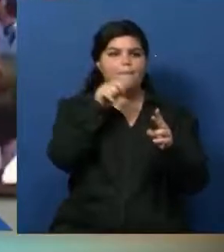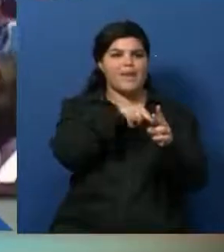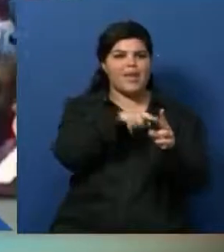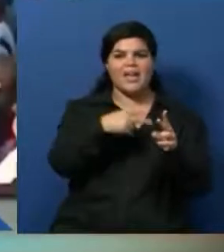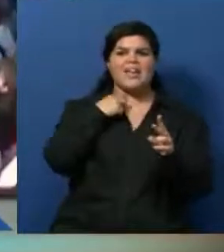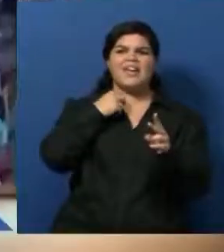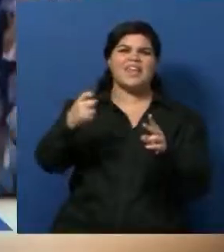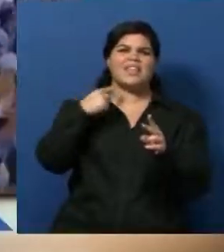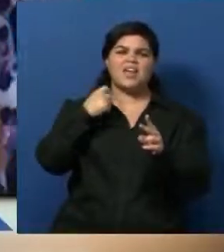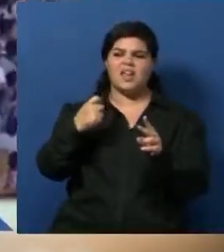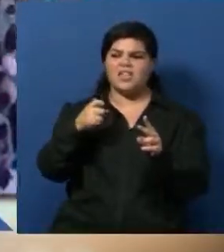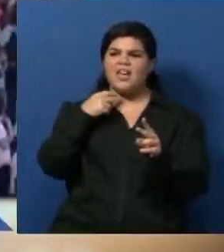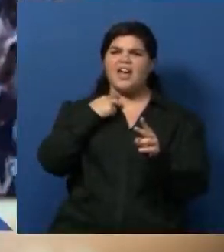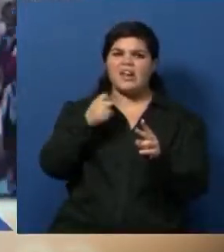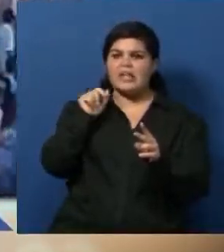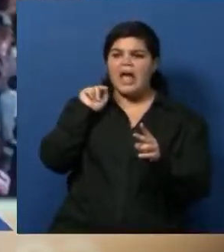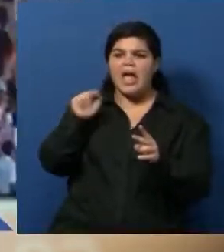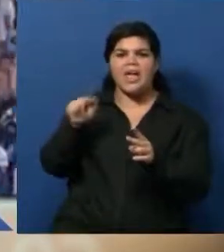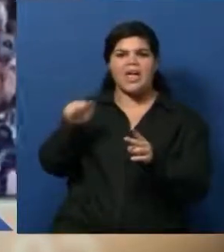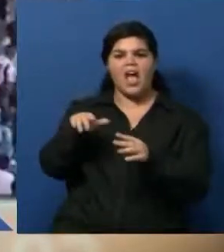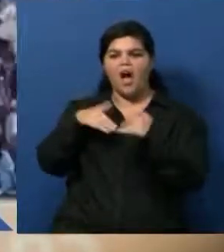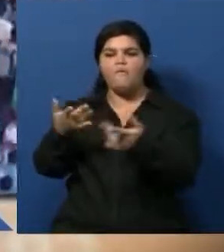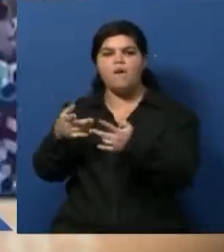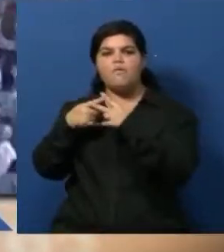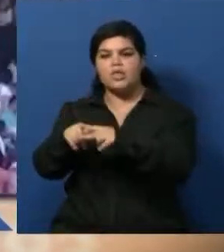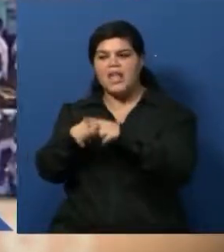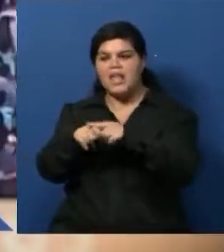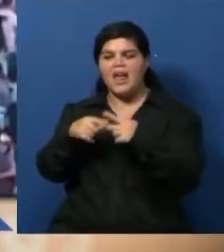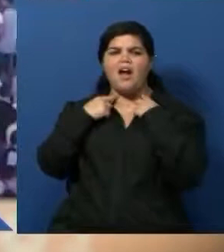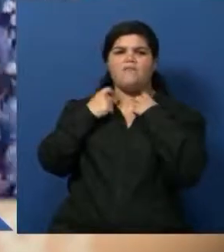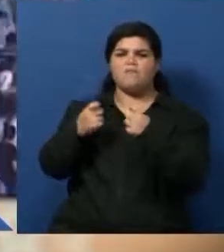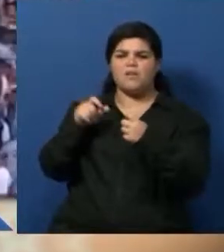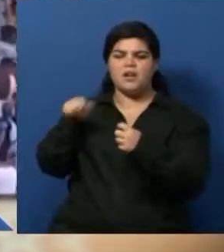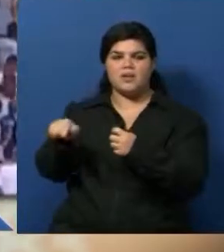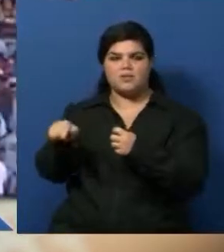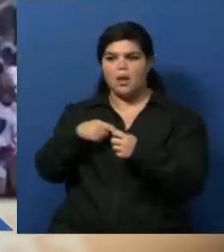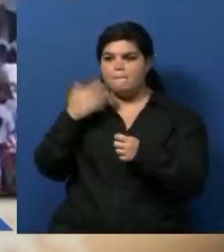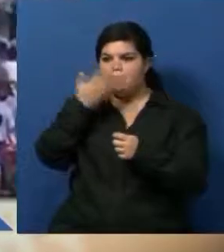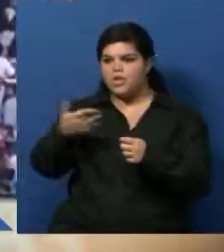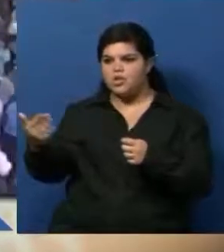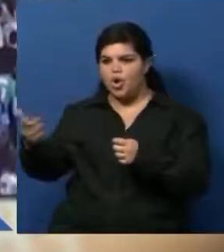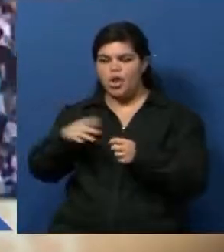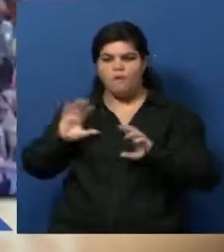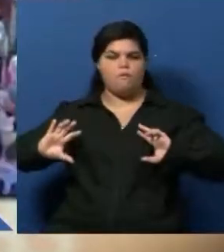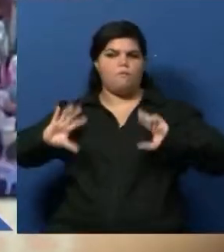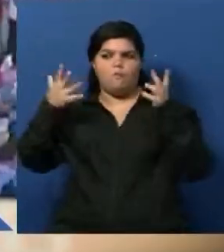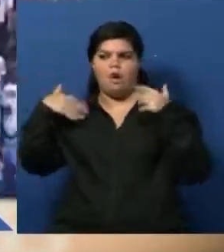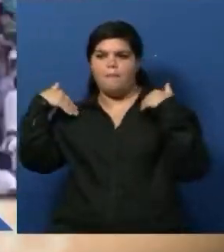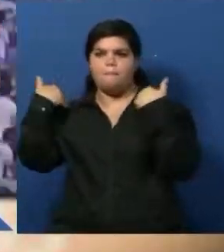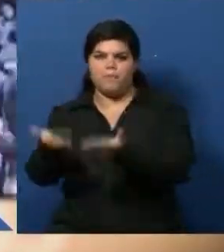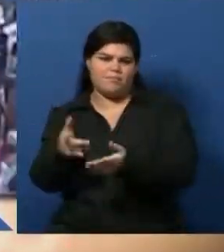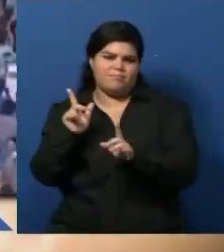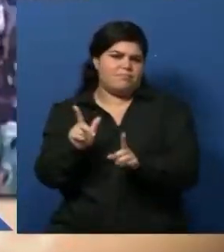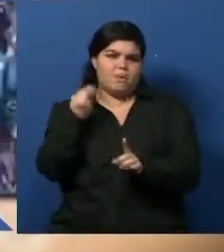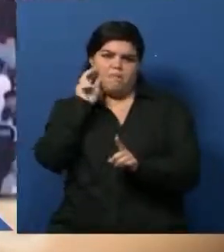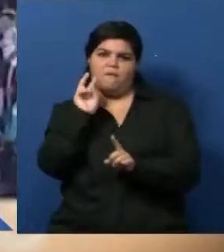el otro, y Gómez comenzó a gritar que Balbo era hincha de Talleres y la gente reaccionó como vimos que reaccionó.